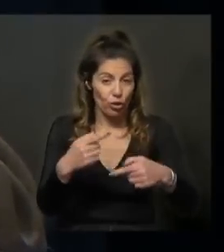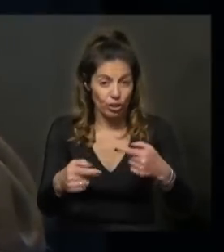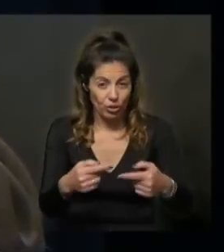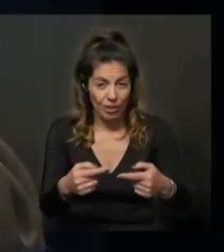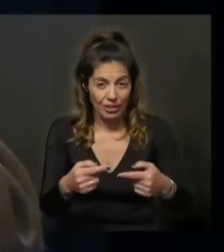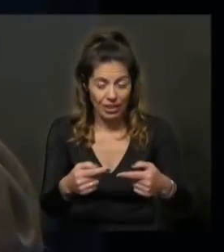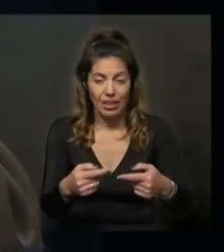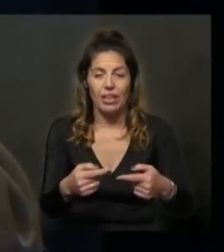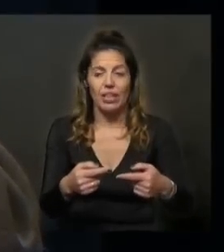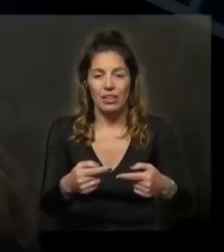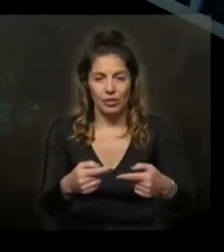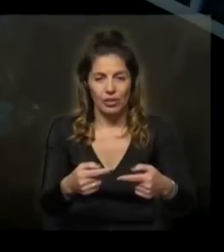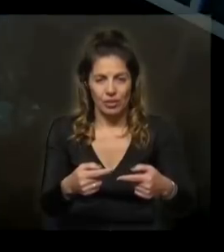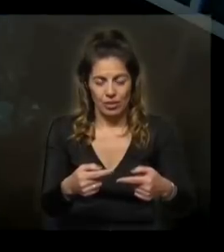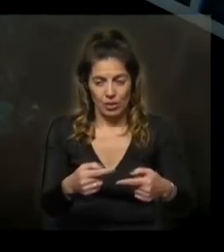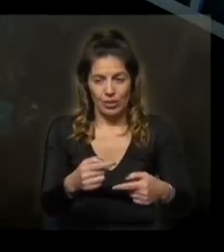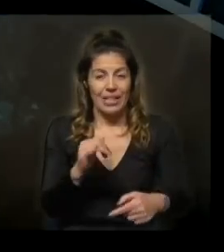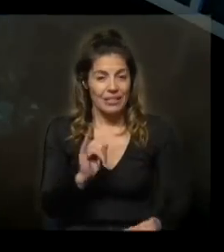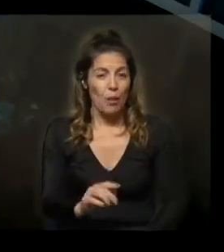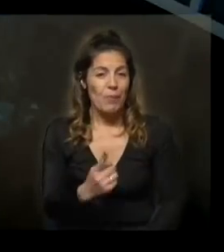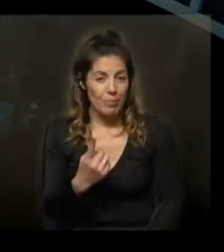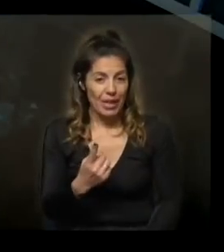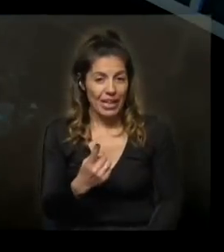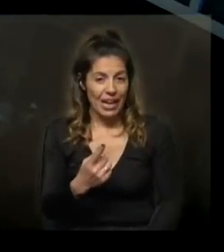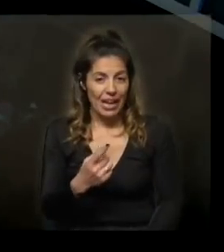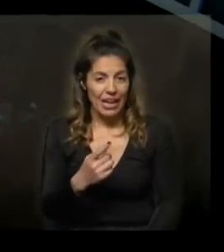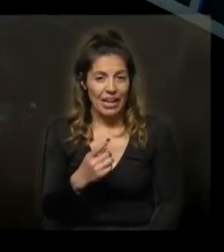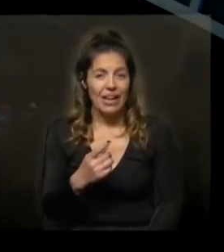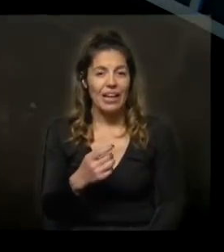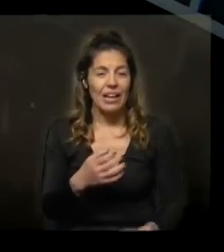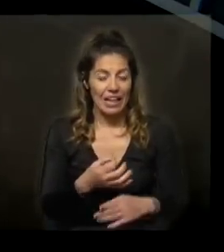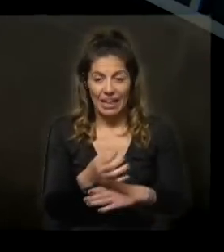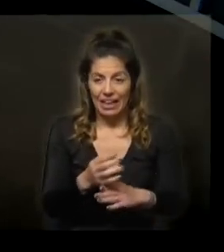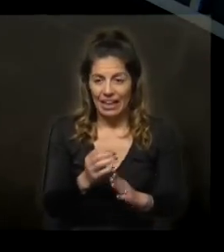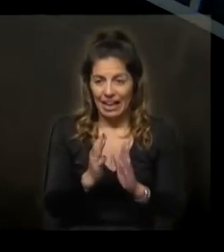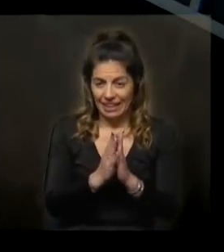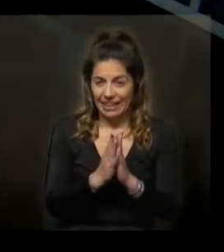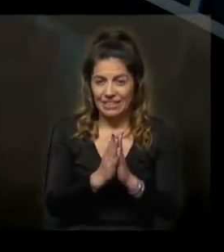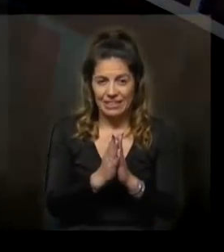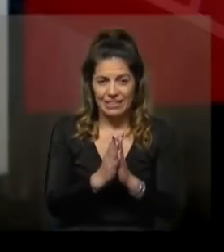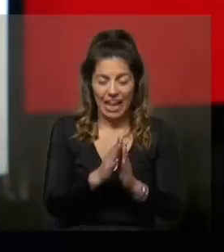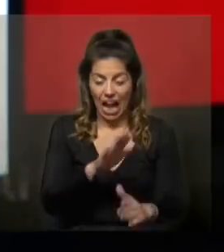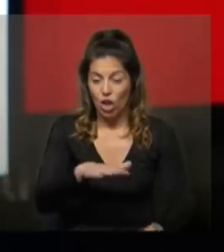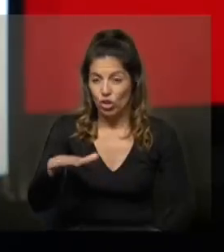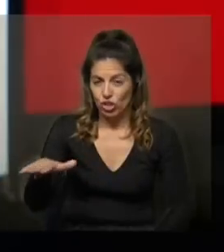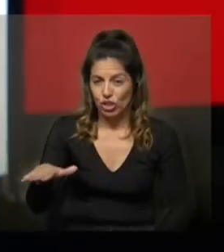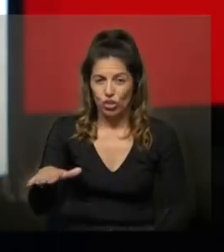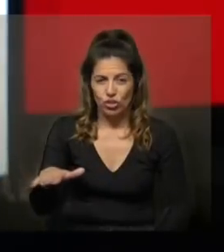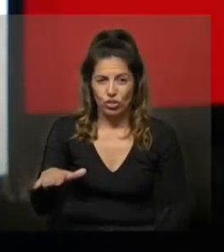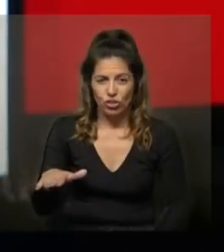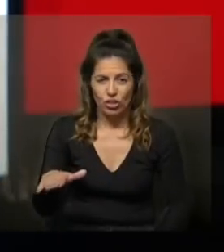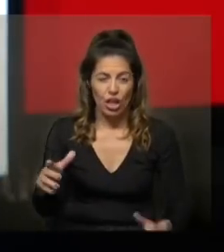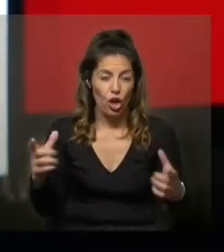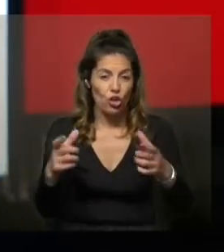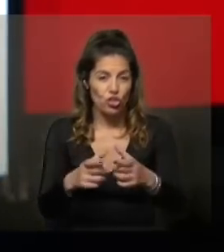dinamo Claro porque la primer catequesis que que empecé a impartir era a los chicos que eran del Consejo